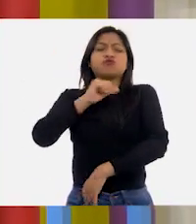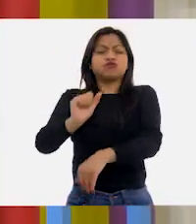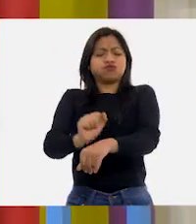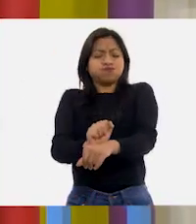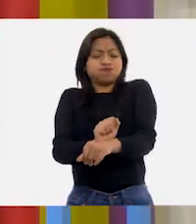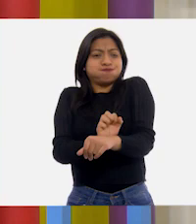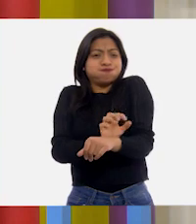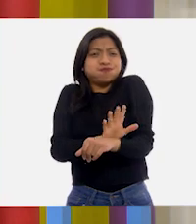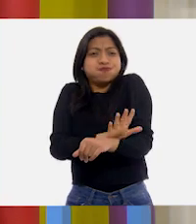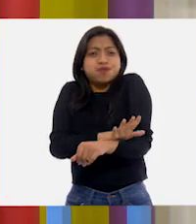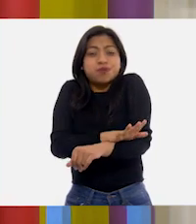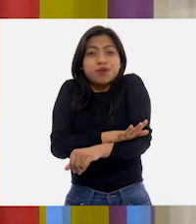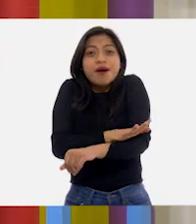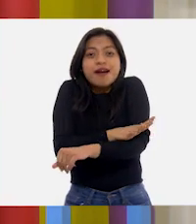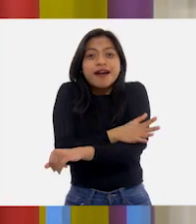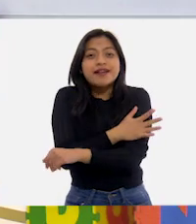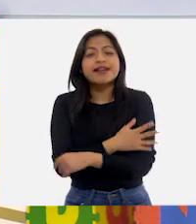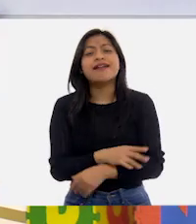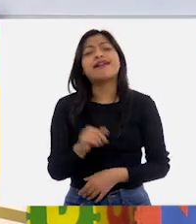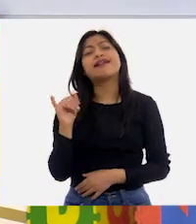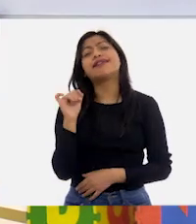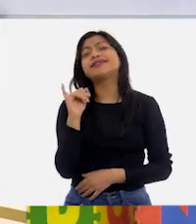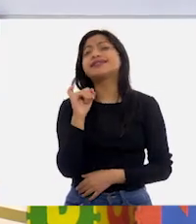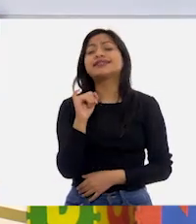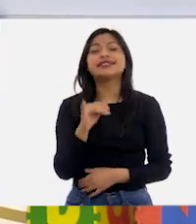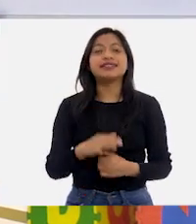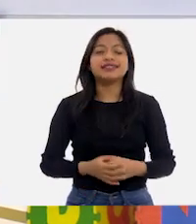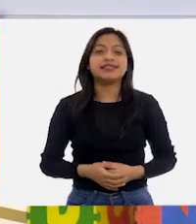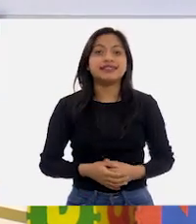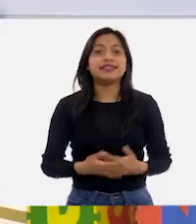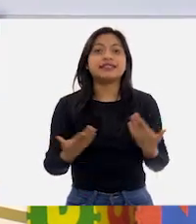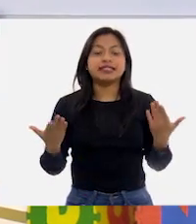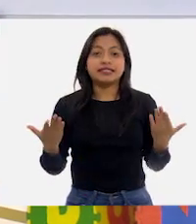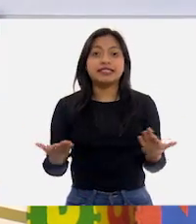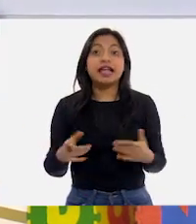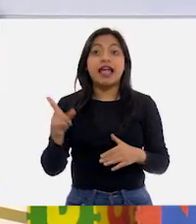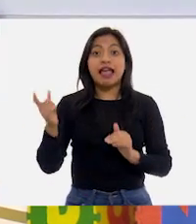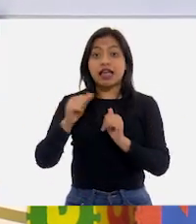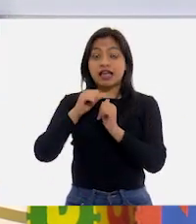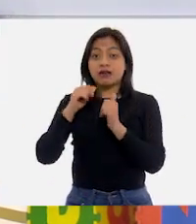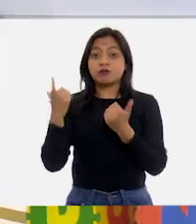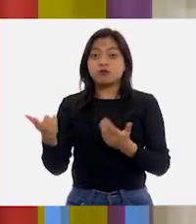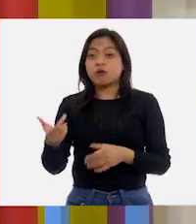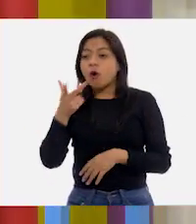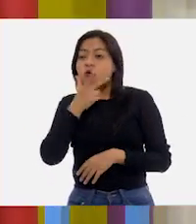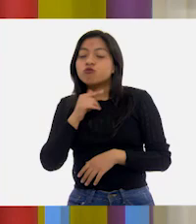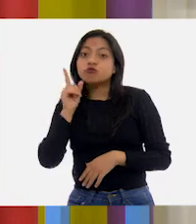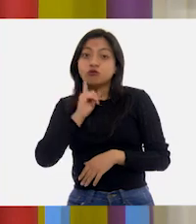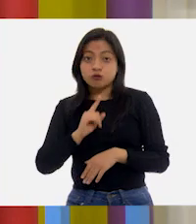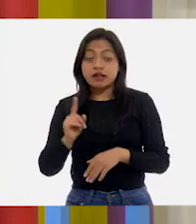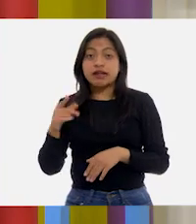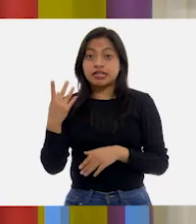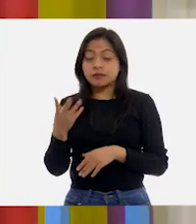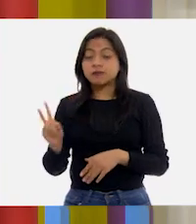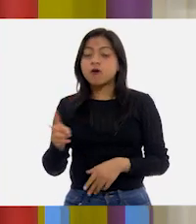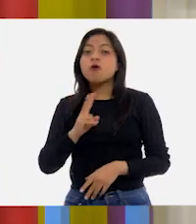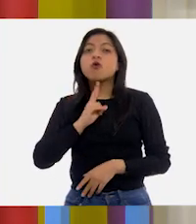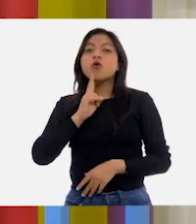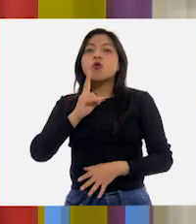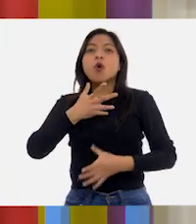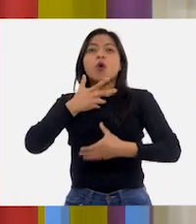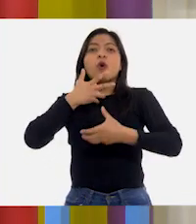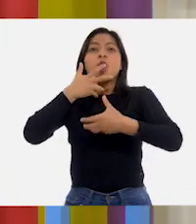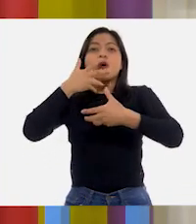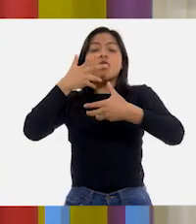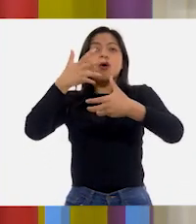así chinita, así. Sí. Ay, sí, es que cuando estos artistas proyectan la voz, se siente esa vibración,